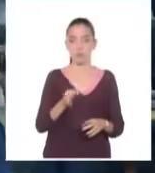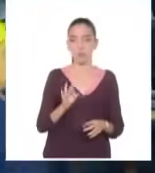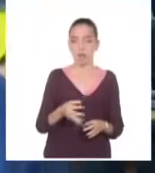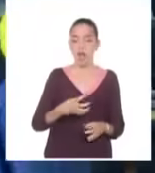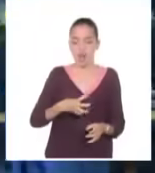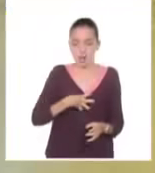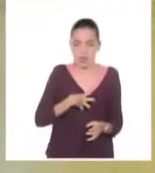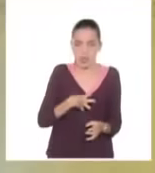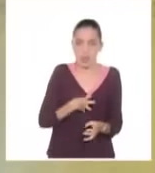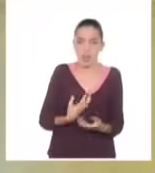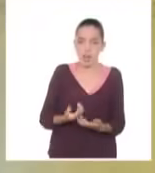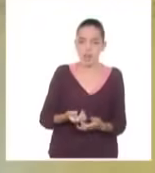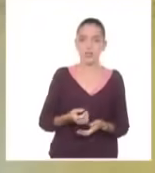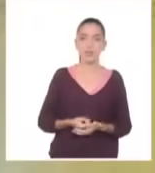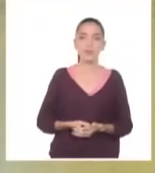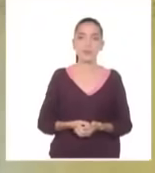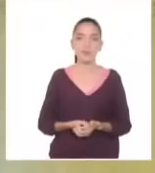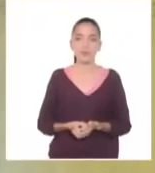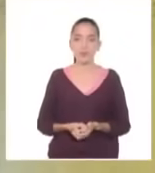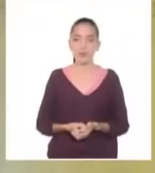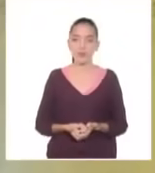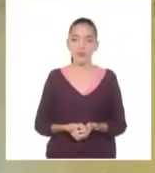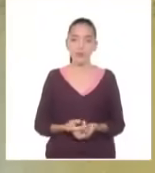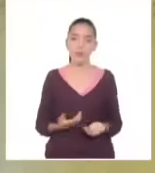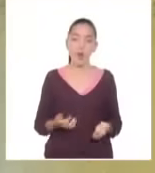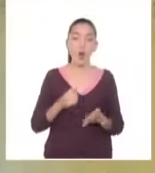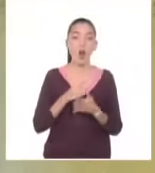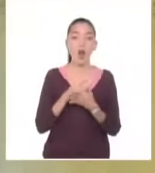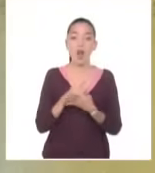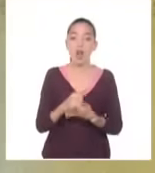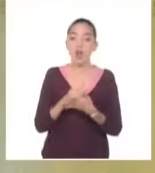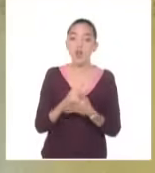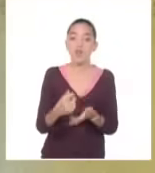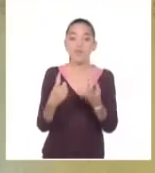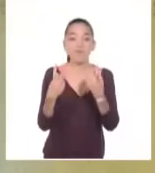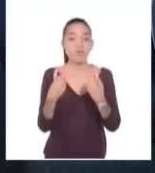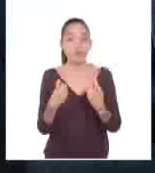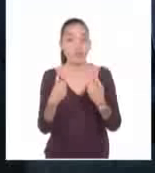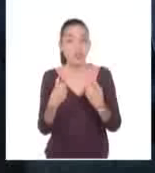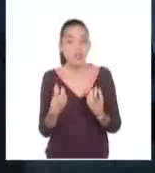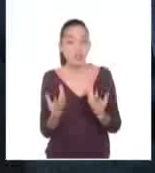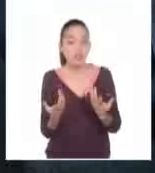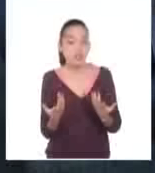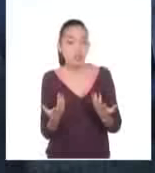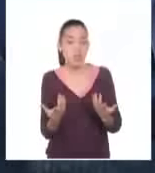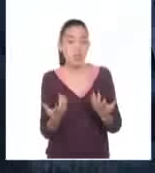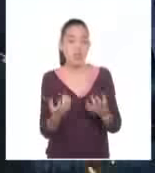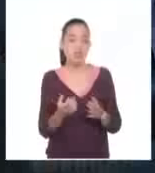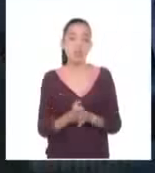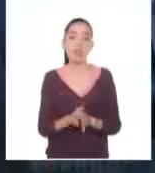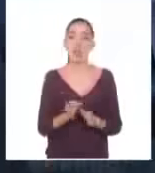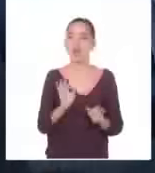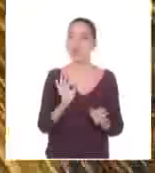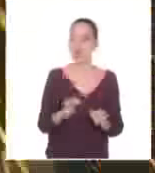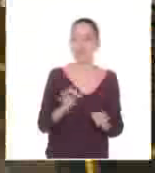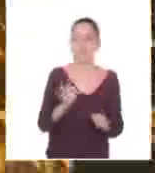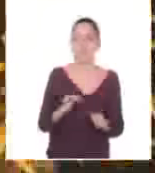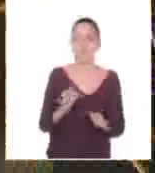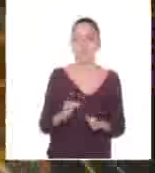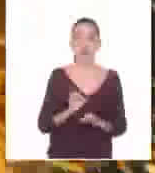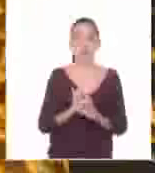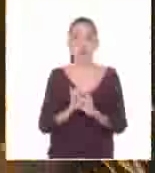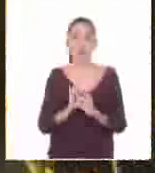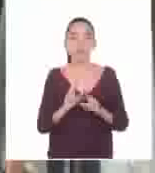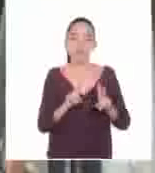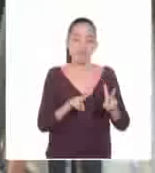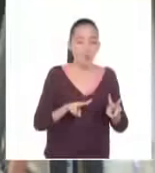podemos ganar, qué ayuda tú necesitas sin perder la calidad, sin perder la calidad. Si va en un riesgo